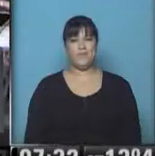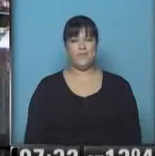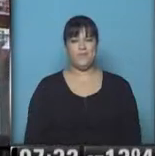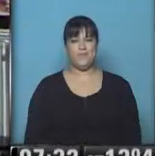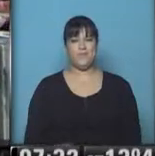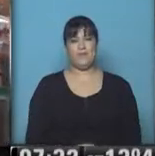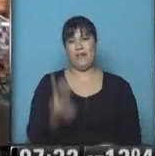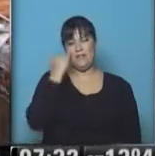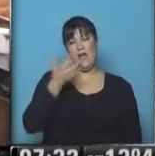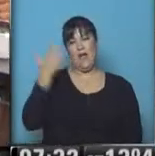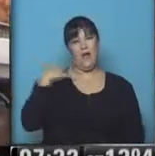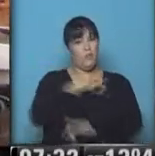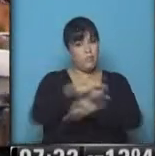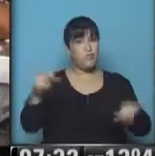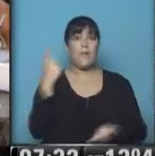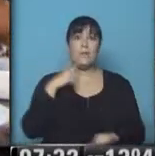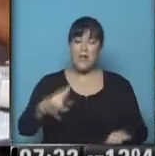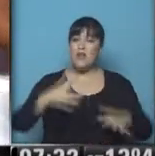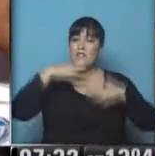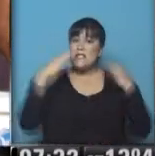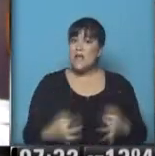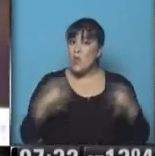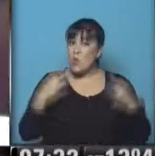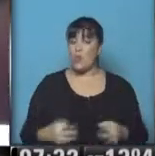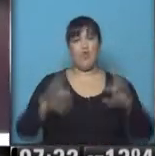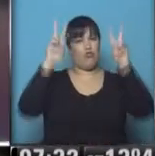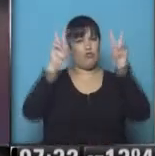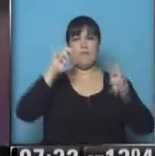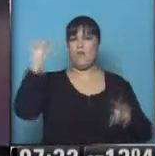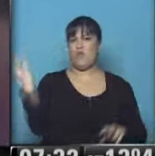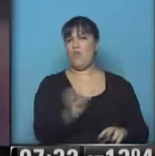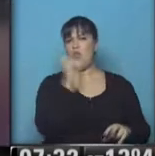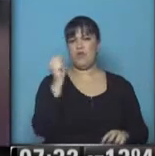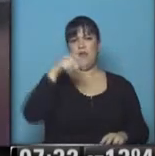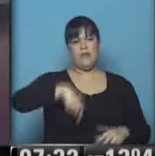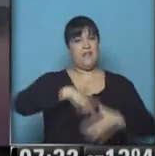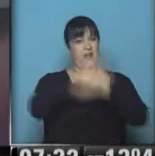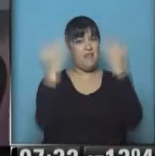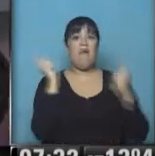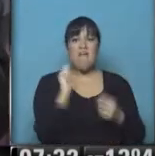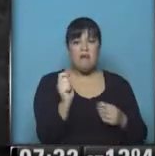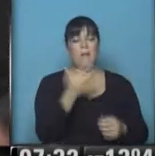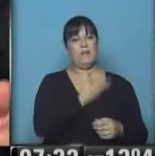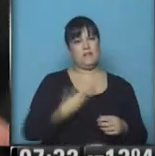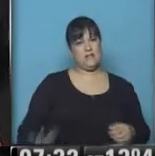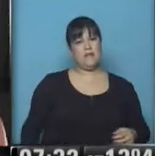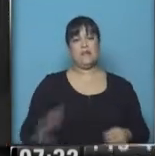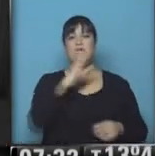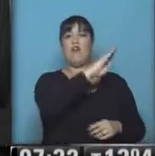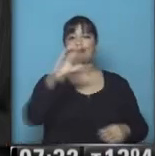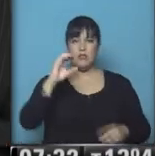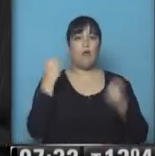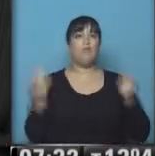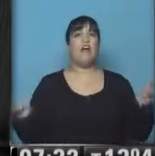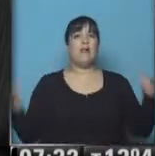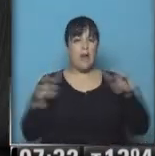ya pedimos un anticipo pero es indudablemente uno de los grandes títulos de la jornada lo digo el presidente del banco central luego de la reunión con los banqueros